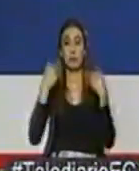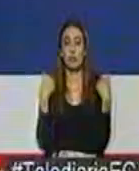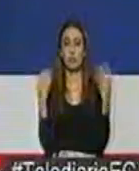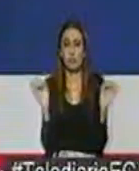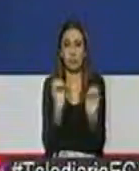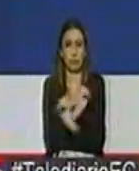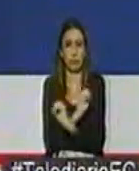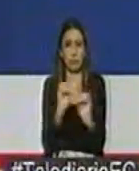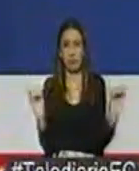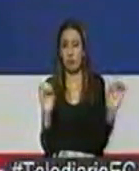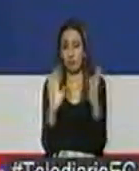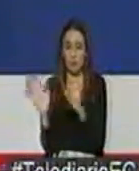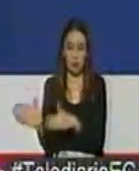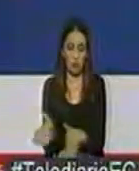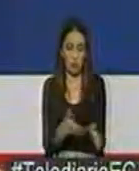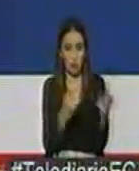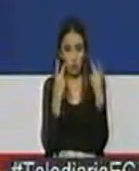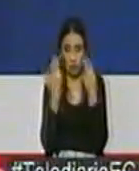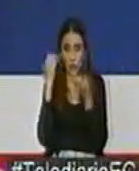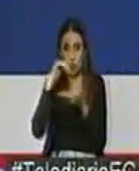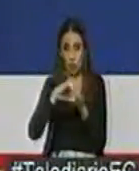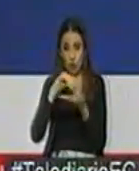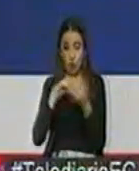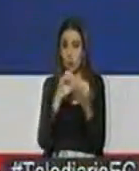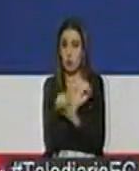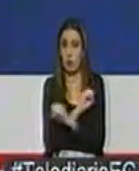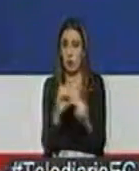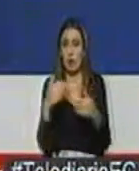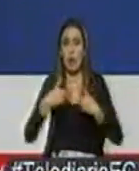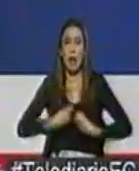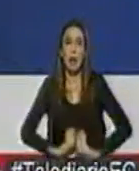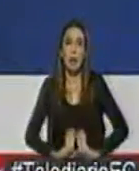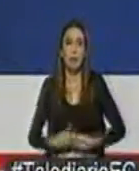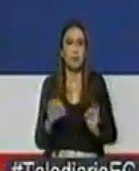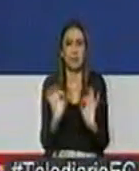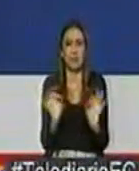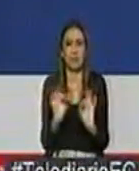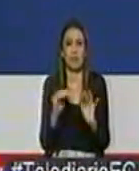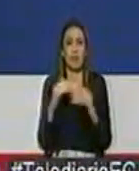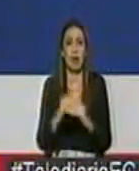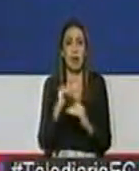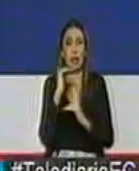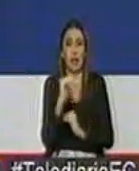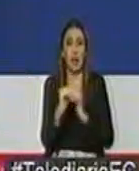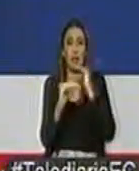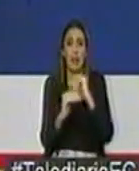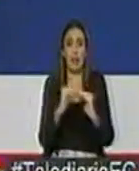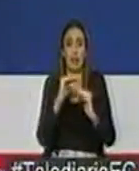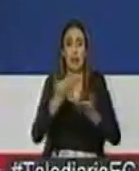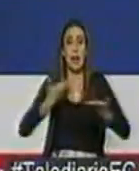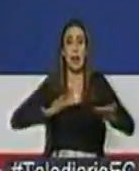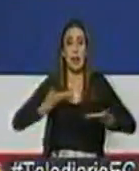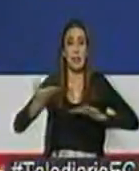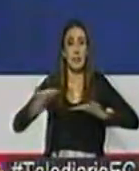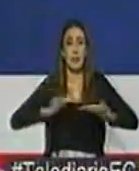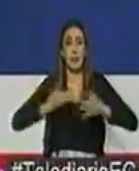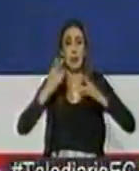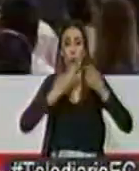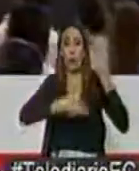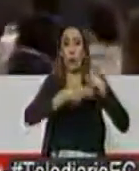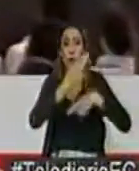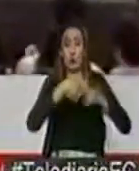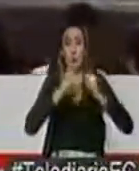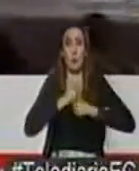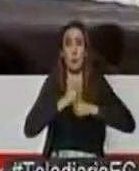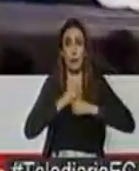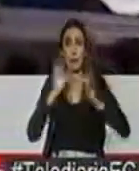descansaremos, no debemos descansar. No hay por qué descansar hasta que cada negocio vuelva a estar activo y próspero.